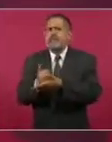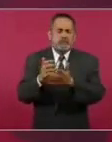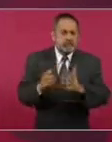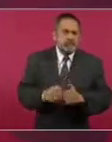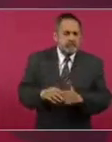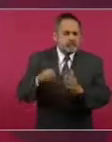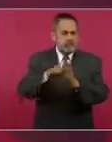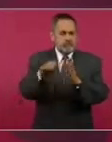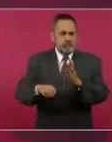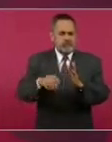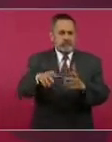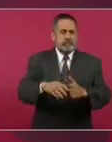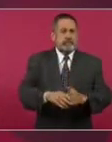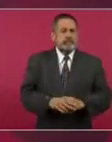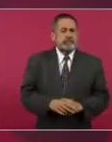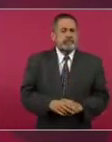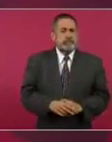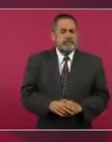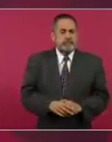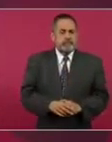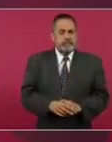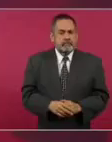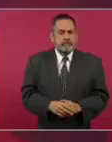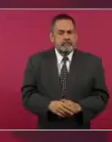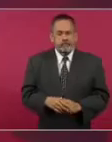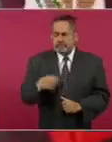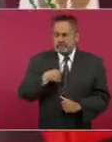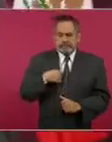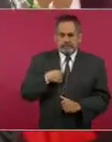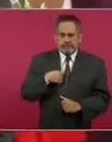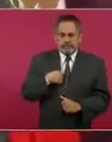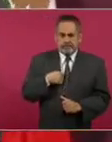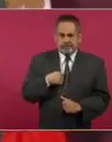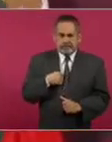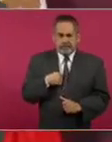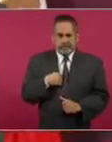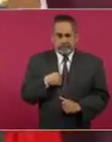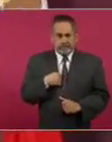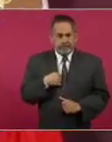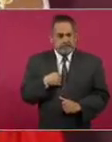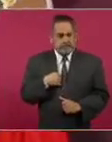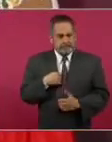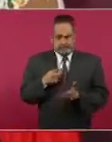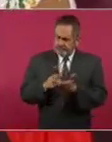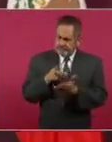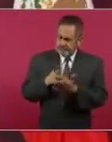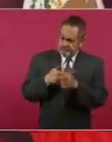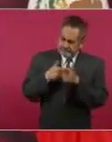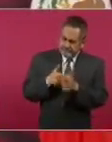Por ejemplo, no vamos a dejar de